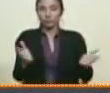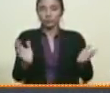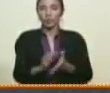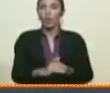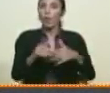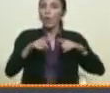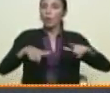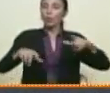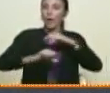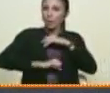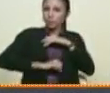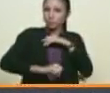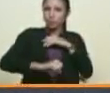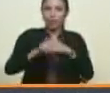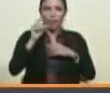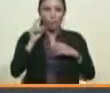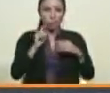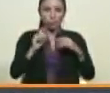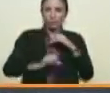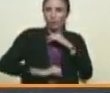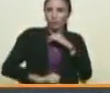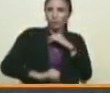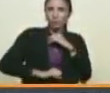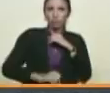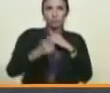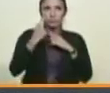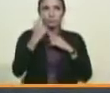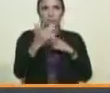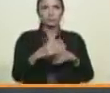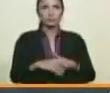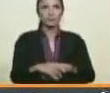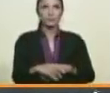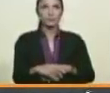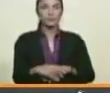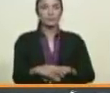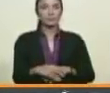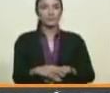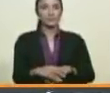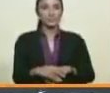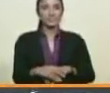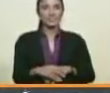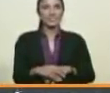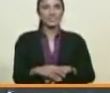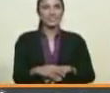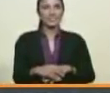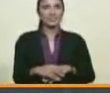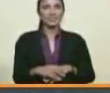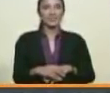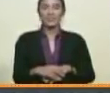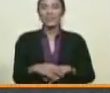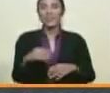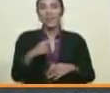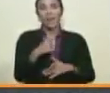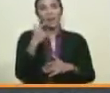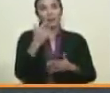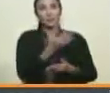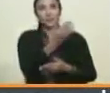parando y apagar la atención la sala de parto a todo dar gilberto mendoza